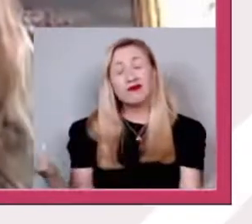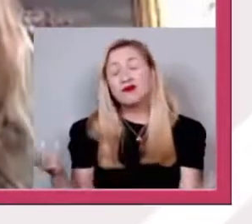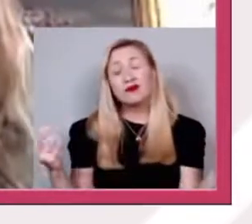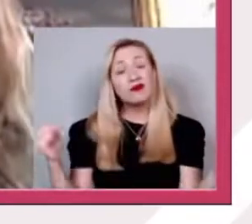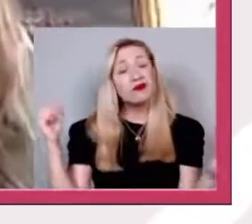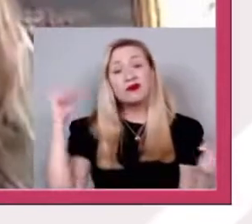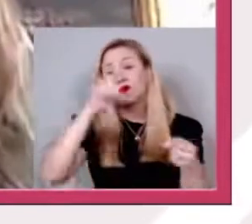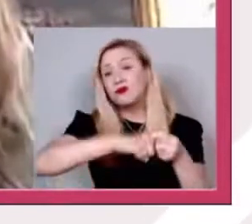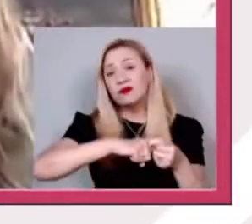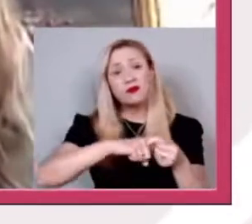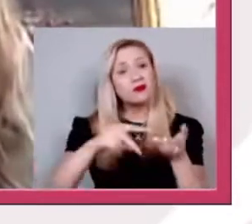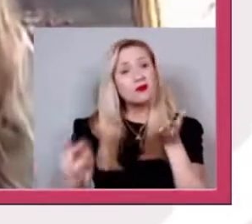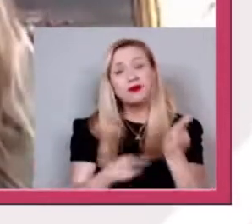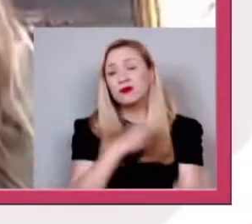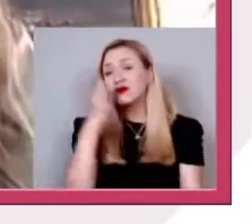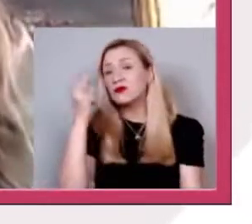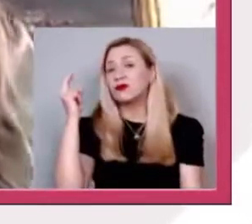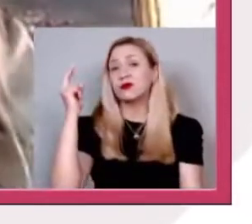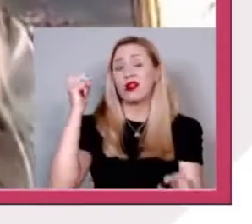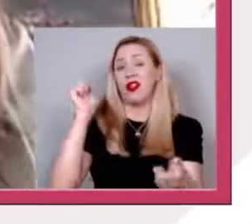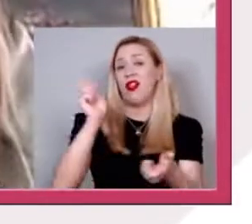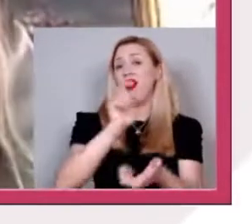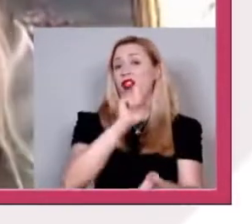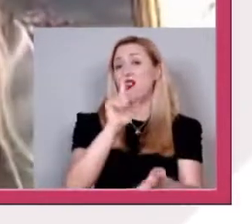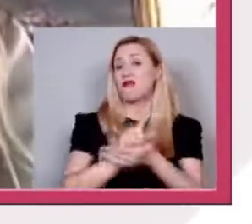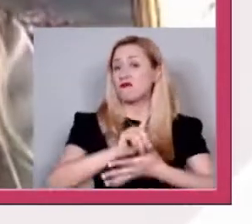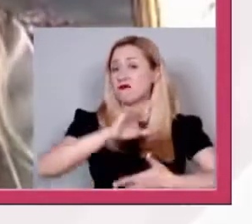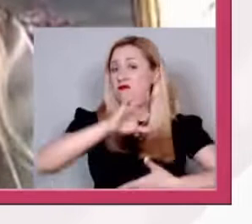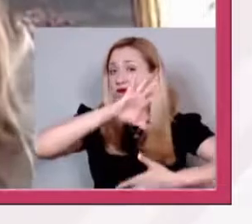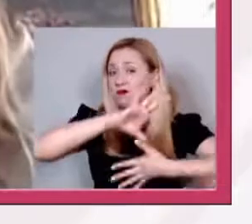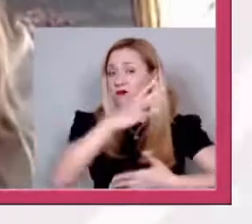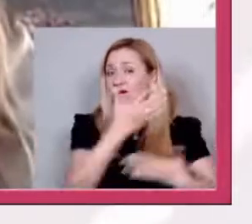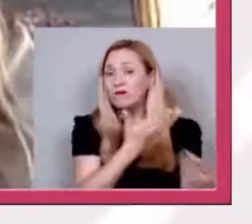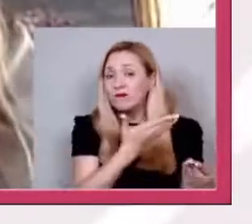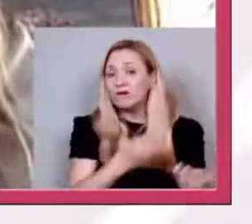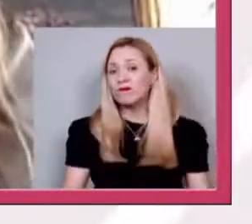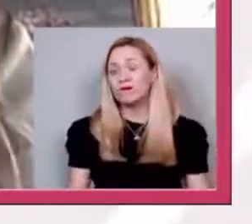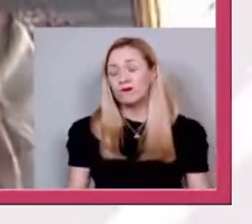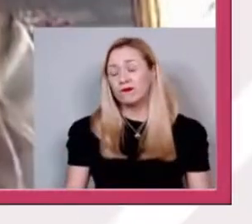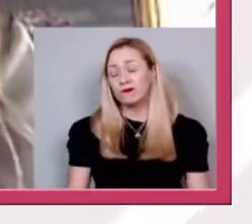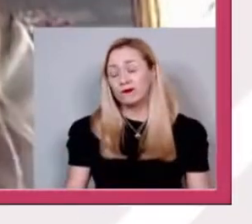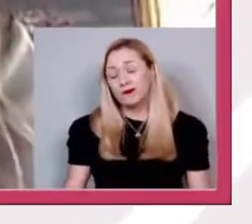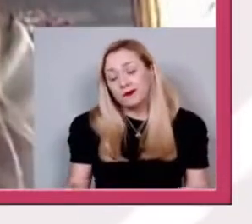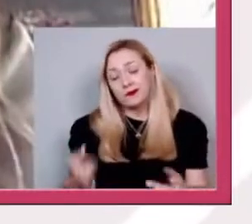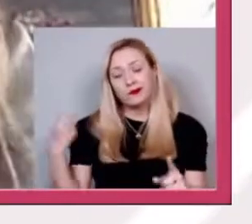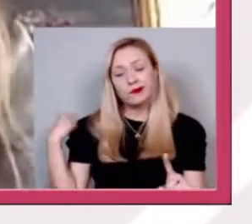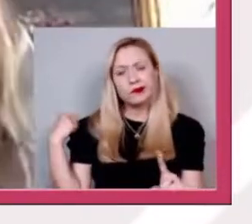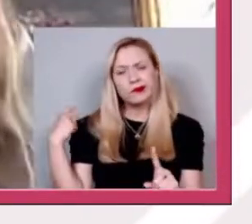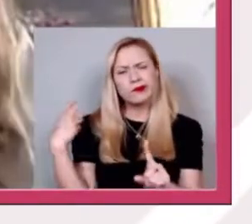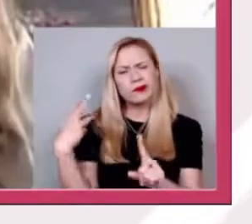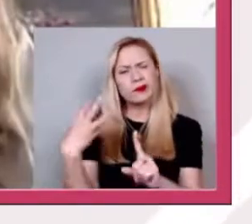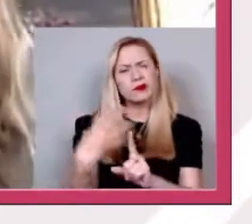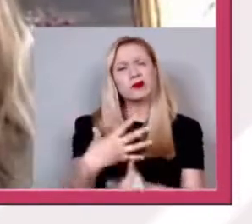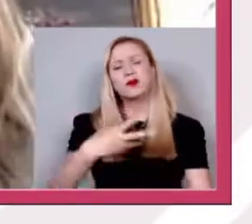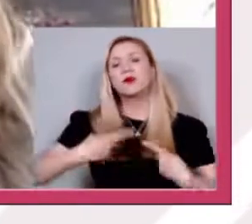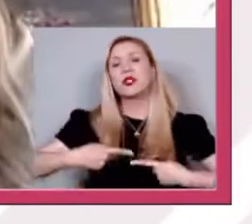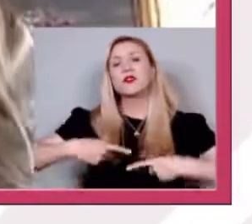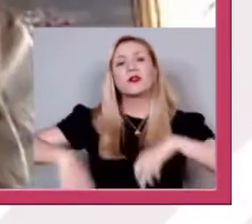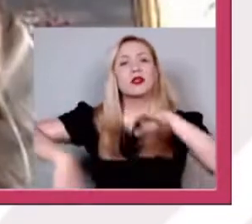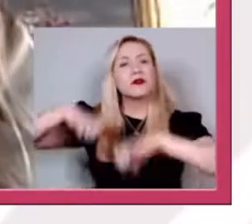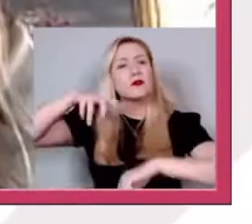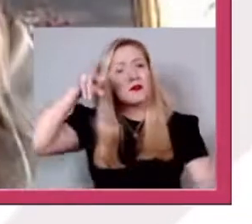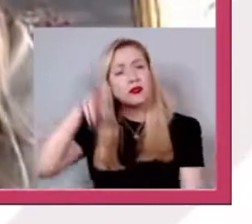esta Convención Interamericana. A lo largo de los años, la población de las personas mayores se ha tenido que enfrentar a